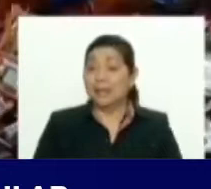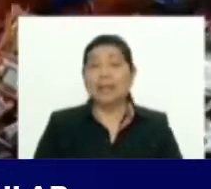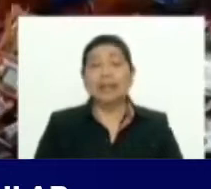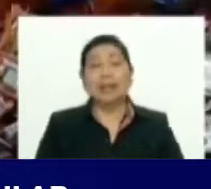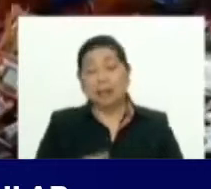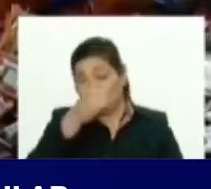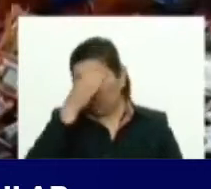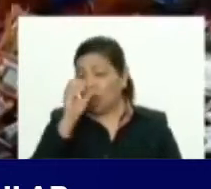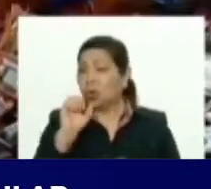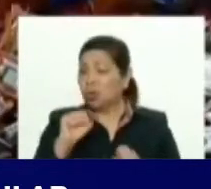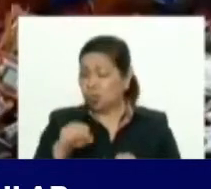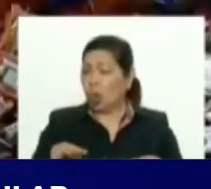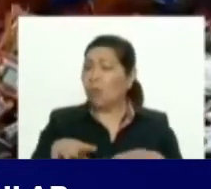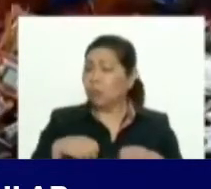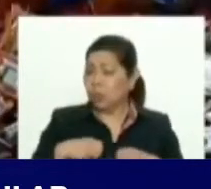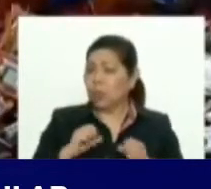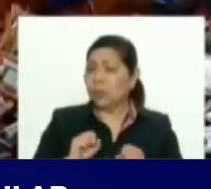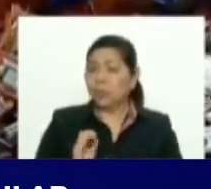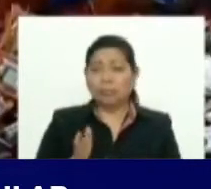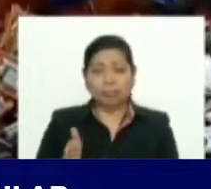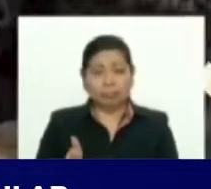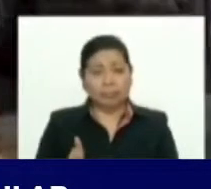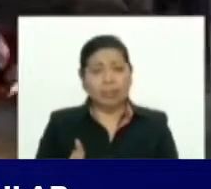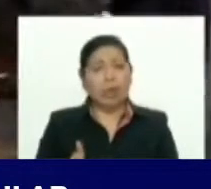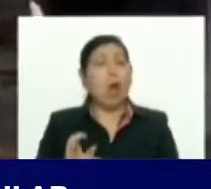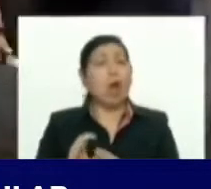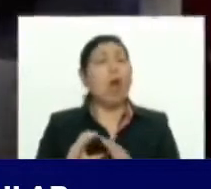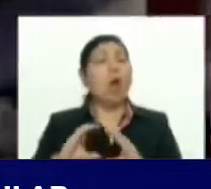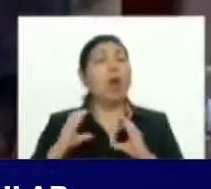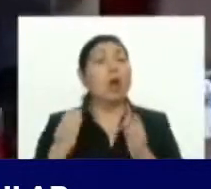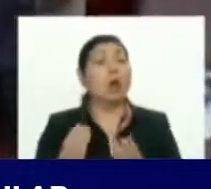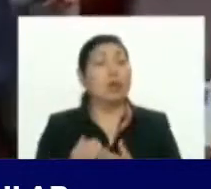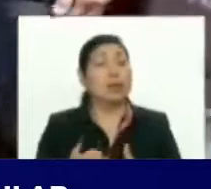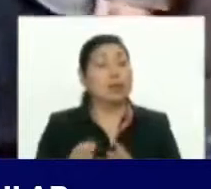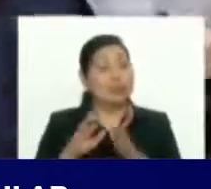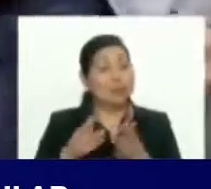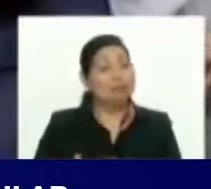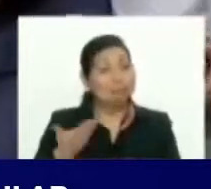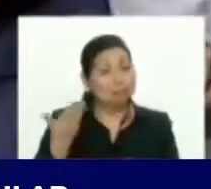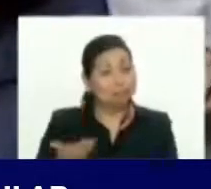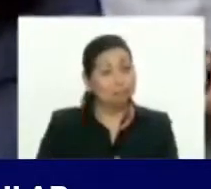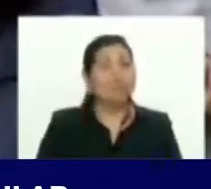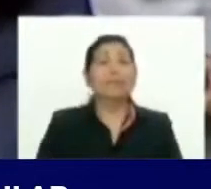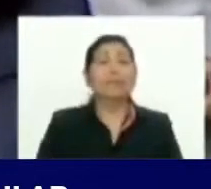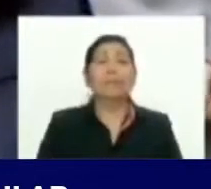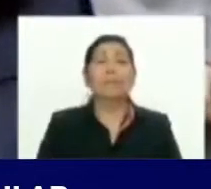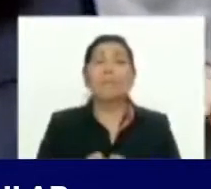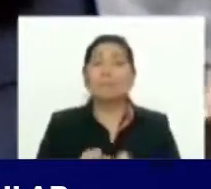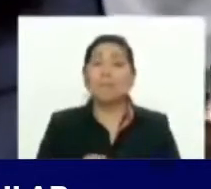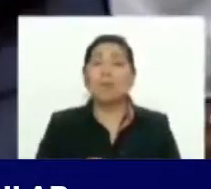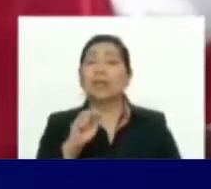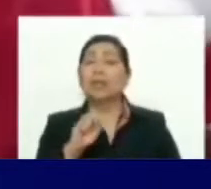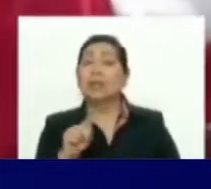Castillo, confirmó su presencia en el Congreso para este viernes tras la solicitud que hizo el titular de ese poder del Estado, José